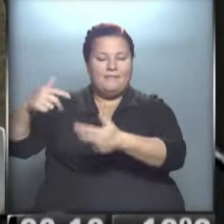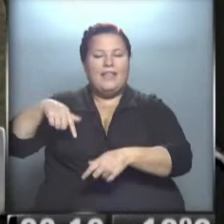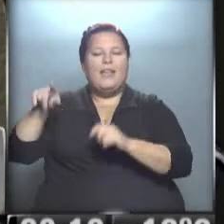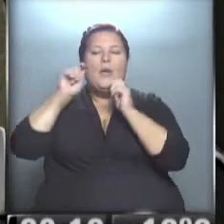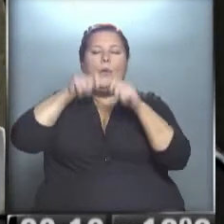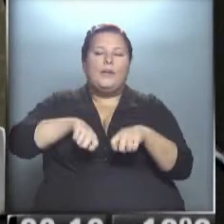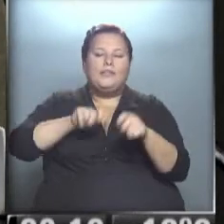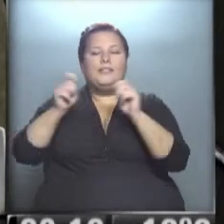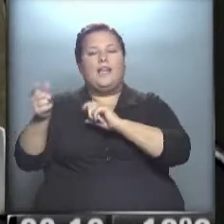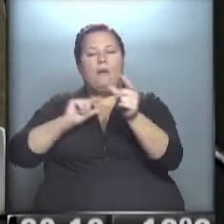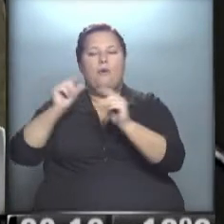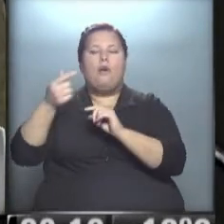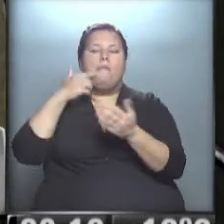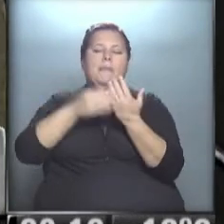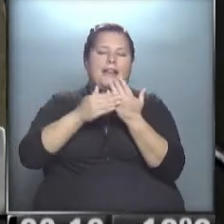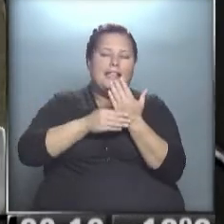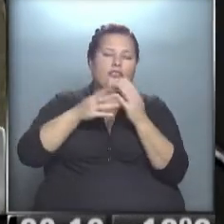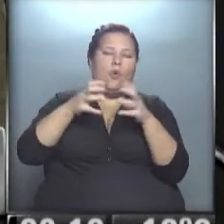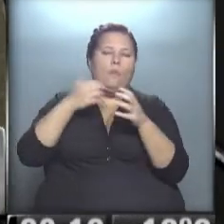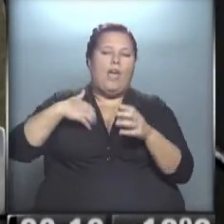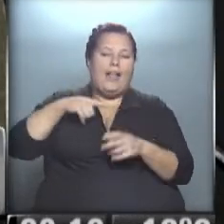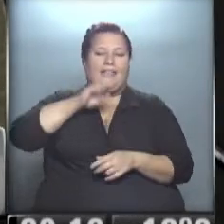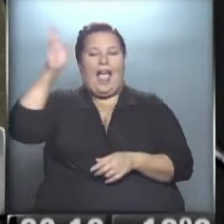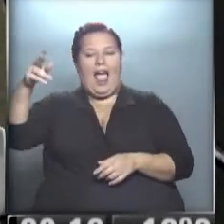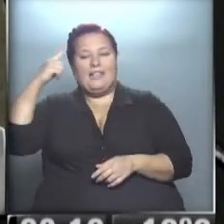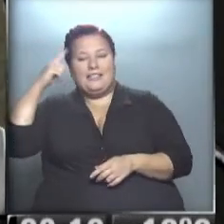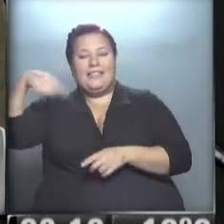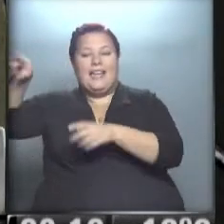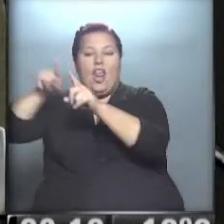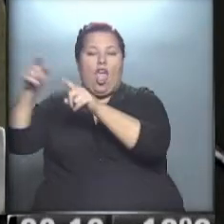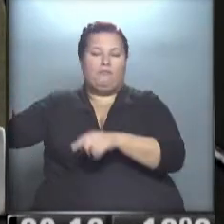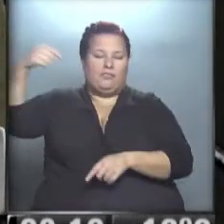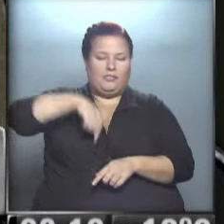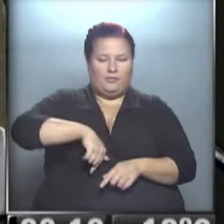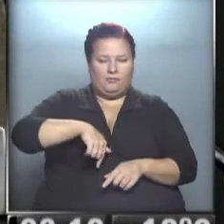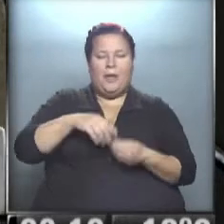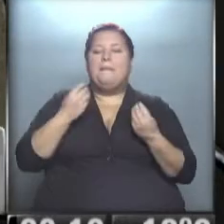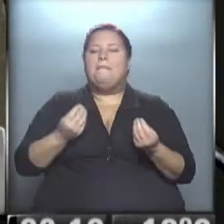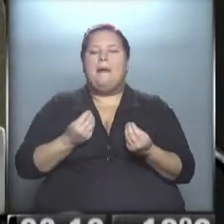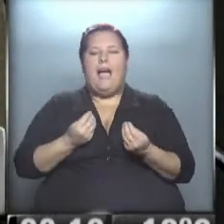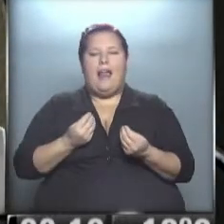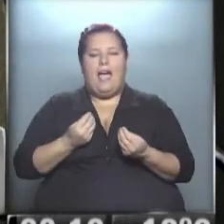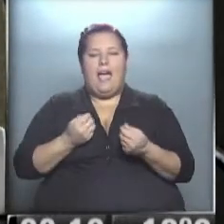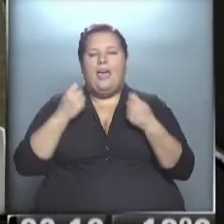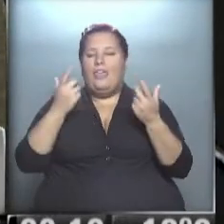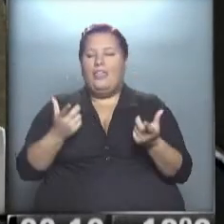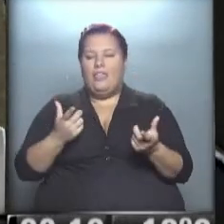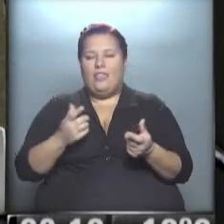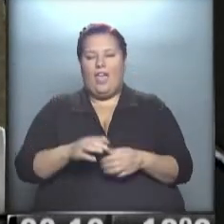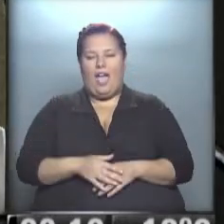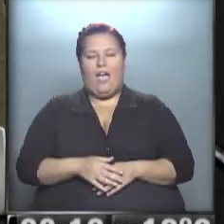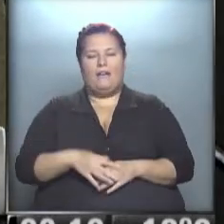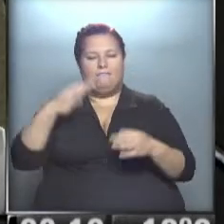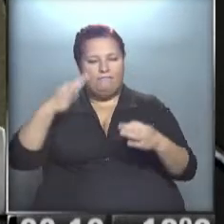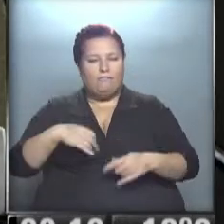alternativas de ministros y funcionarios de argentina en china y viceversa con el objeto de garantizar la ejecución